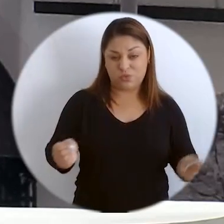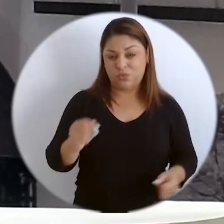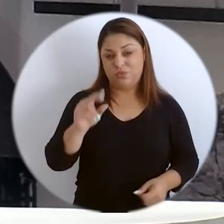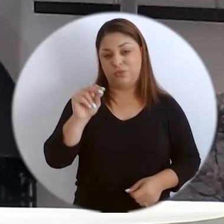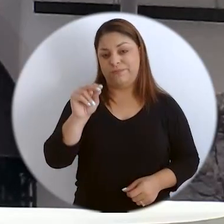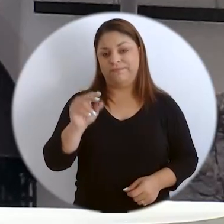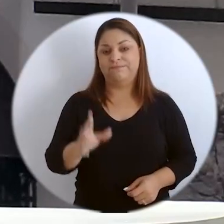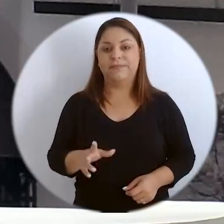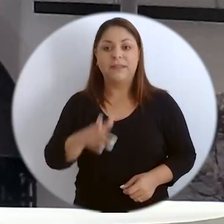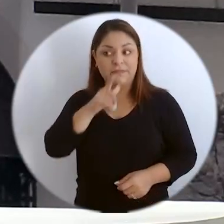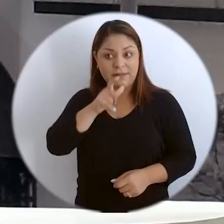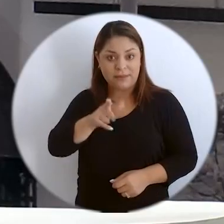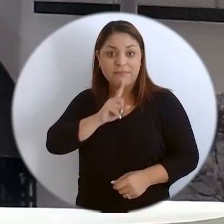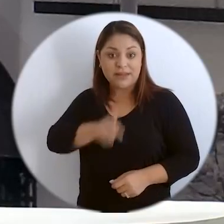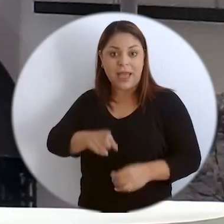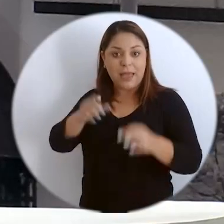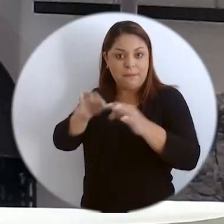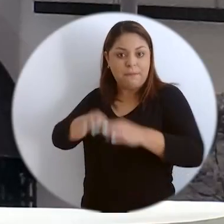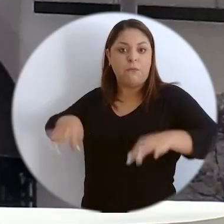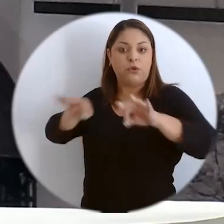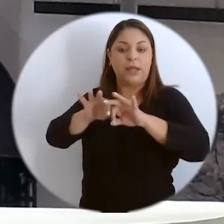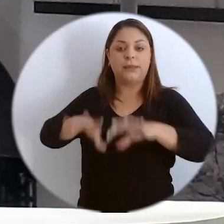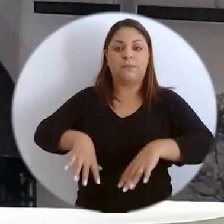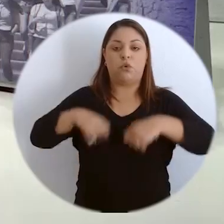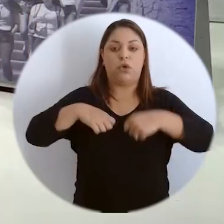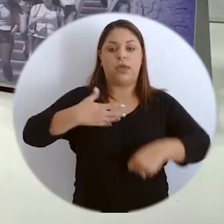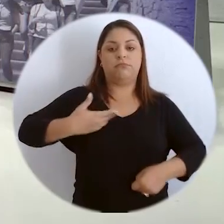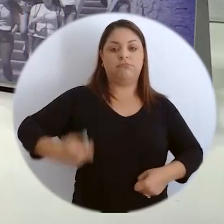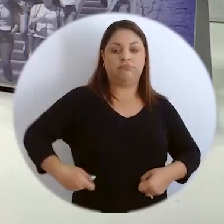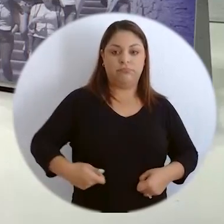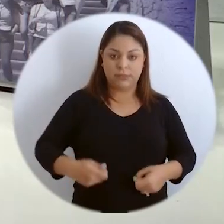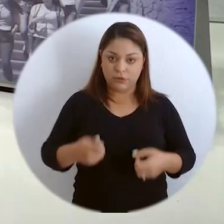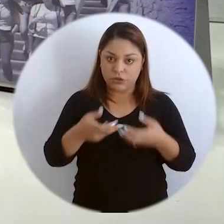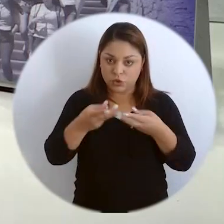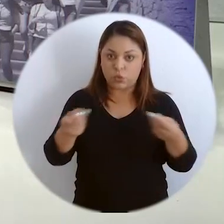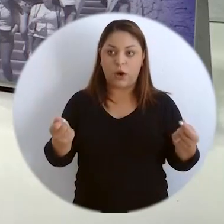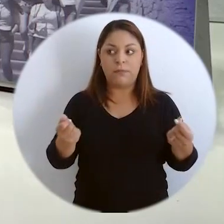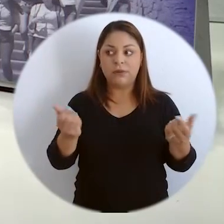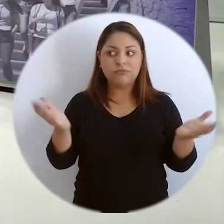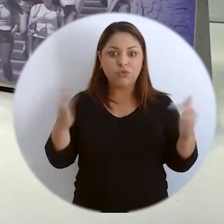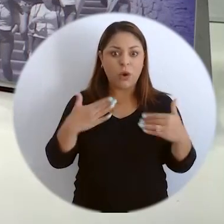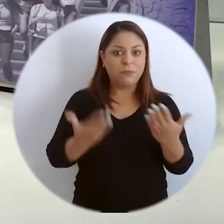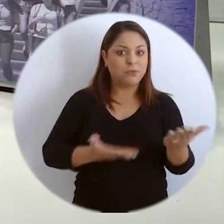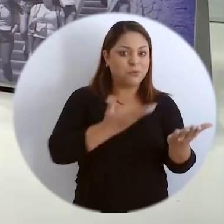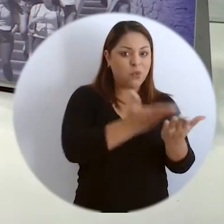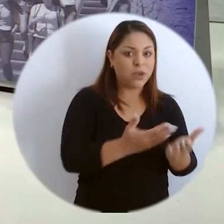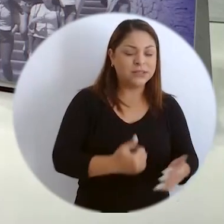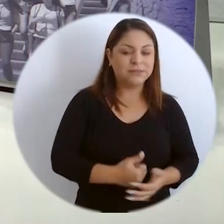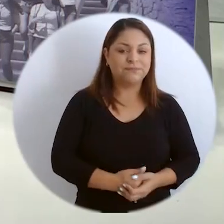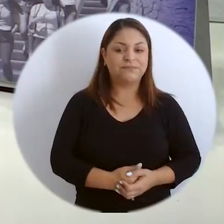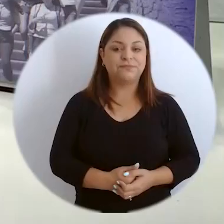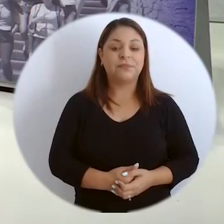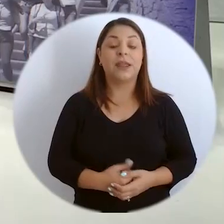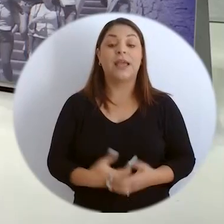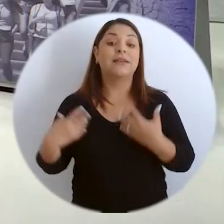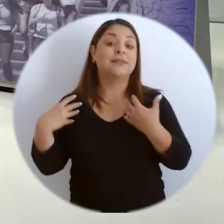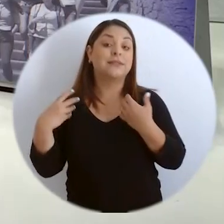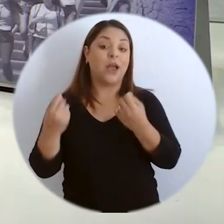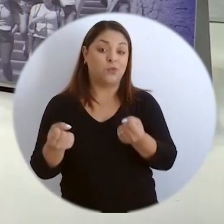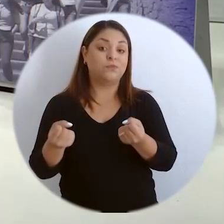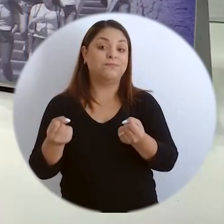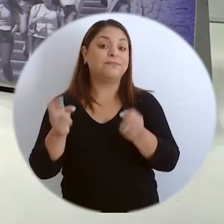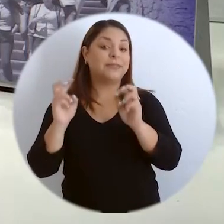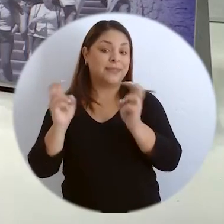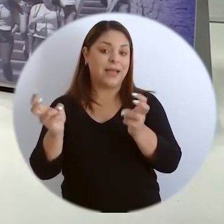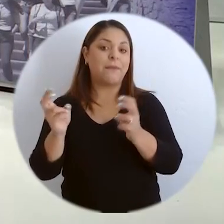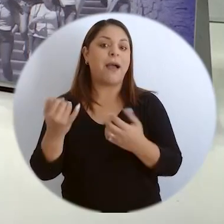está resolviendo, porque no existe una propuesta. Salud, un tema que ahora nos está